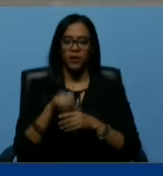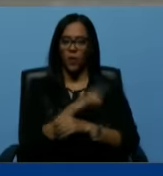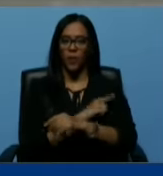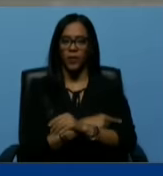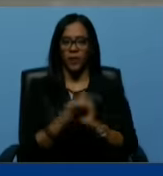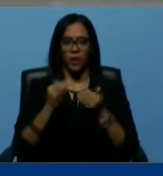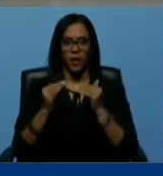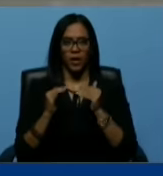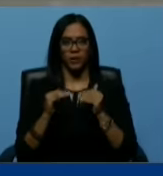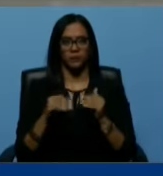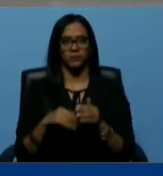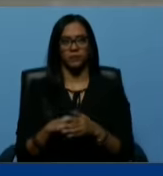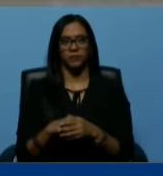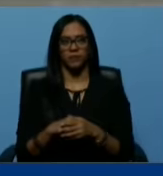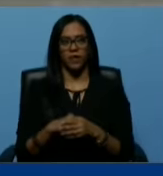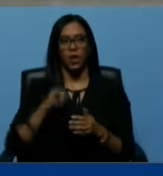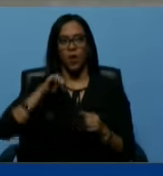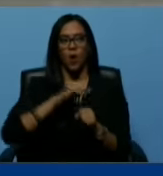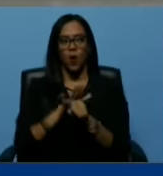Rodríguez,